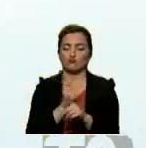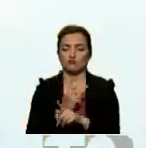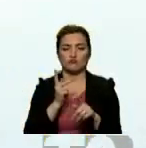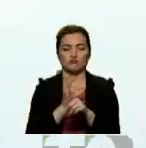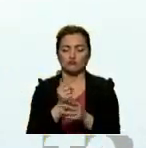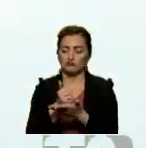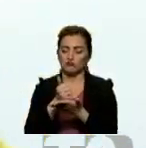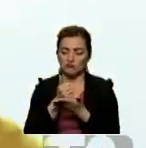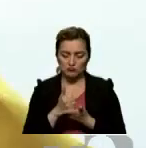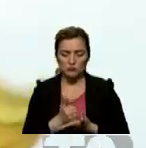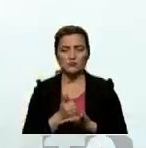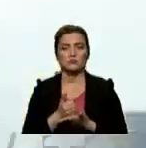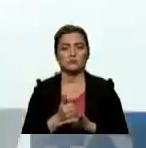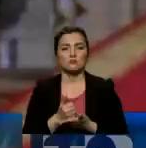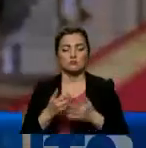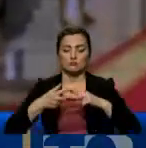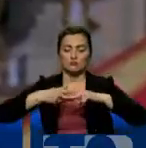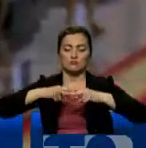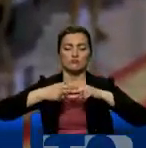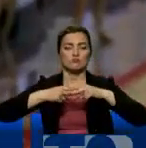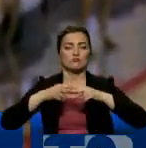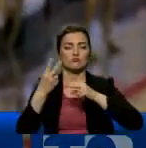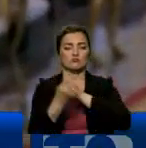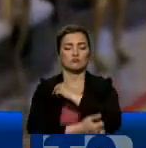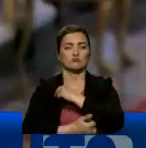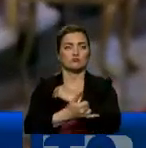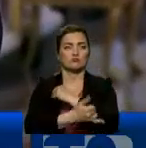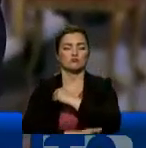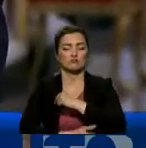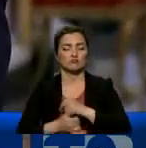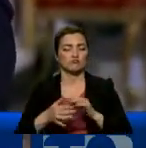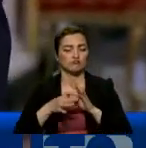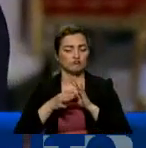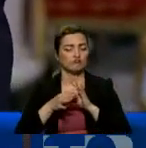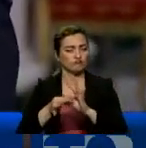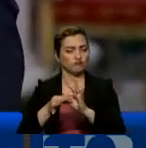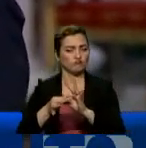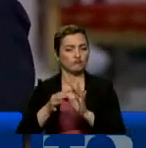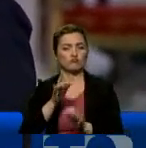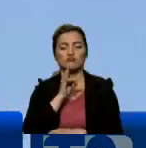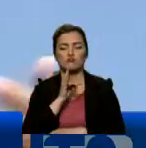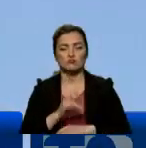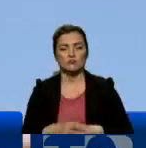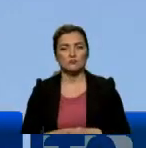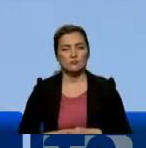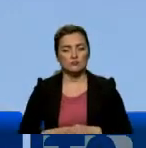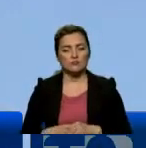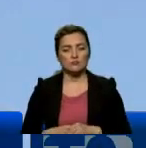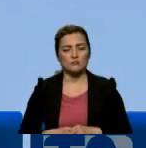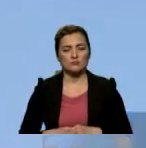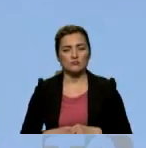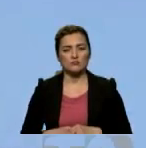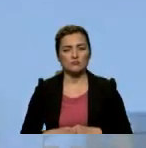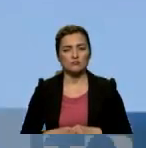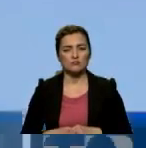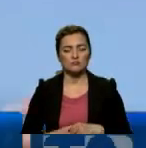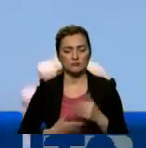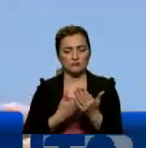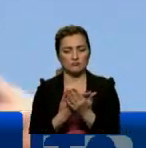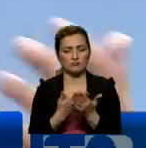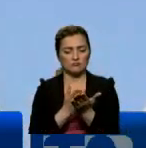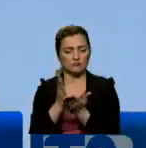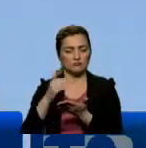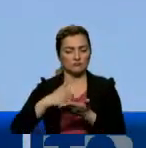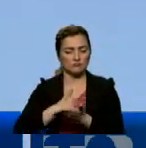productiva y beneficiosa las relaciones bilaterales que se mantienen con Estados Unidos. Queremos promover adicionalmente